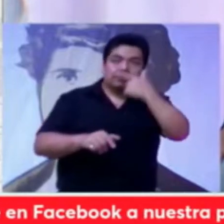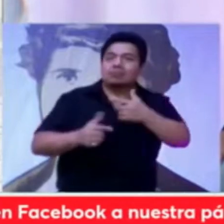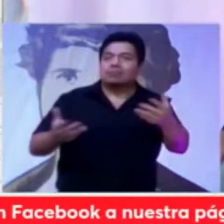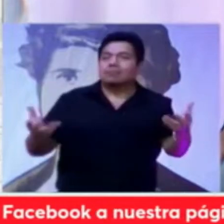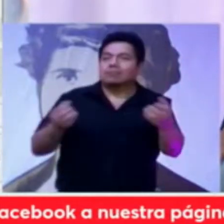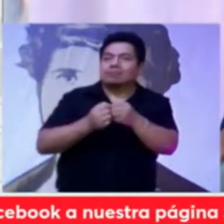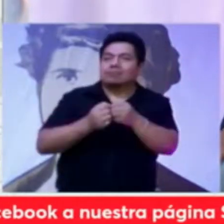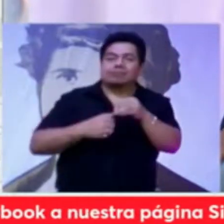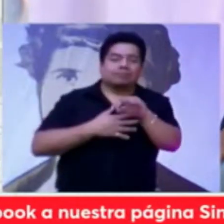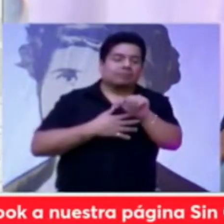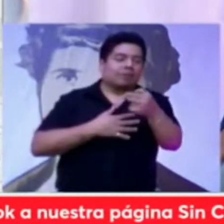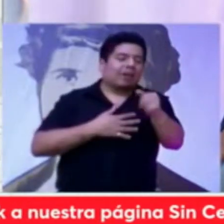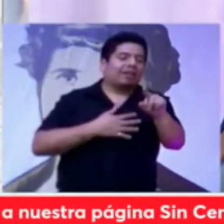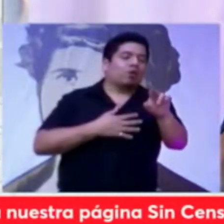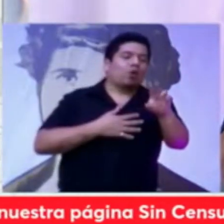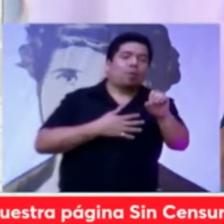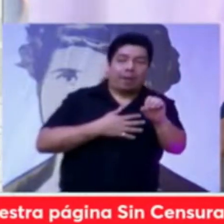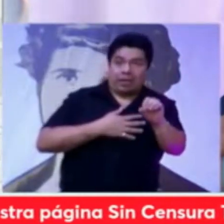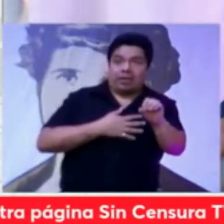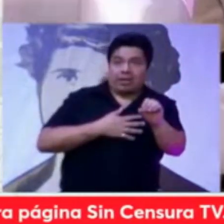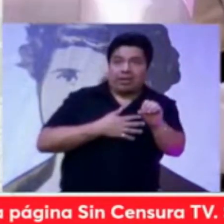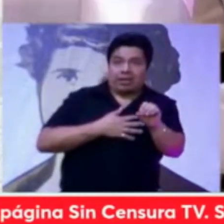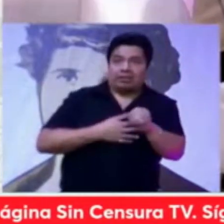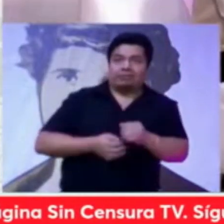monero con garci monero